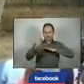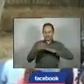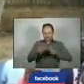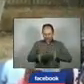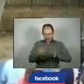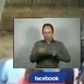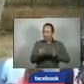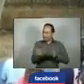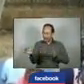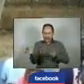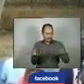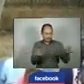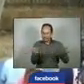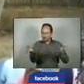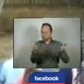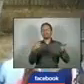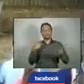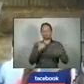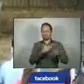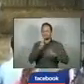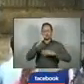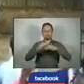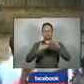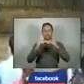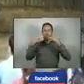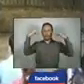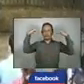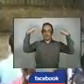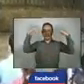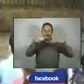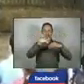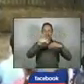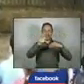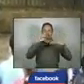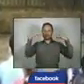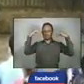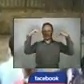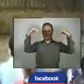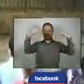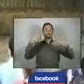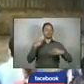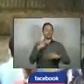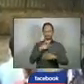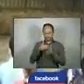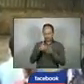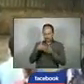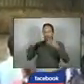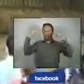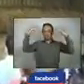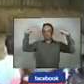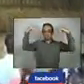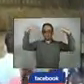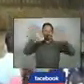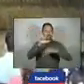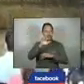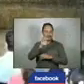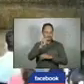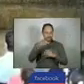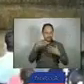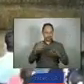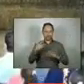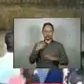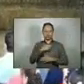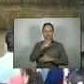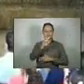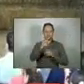principales, sino a todas las calles, y poner iluminación LED en todas ellas. Ya instalamos las primeras luminarias LED, y ahí invertimos